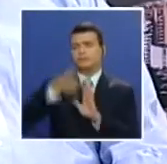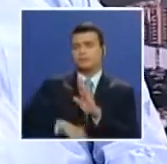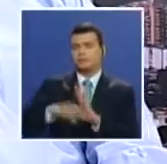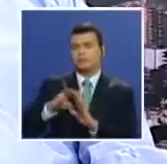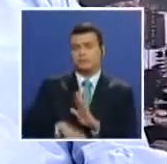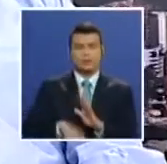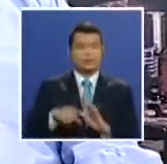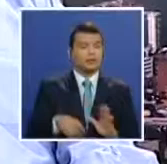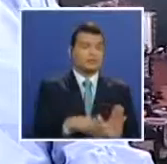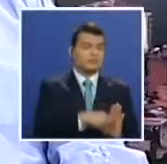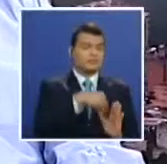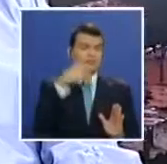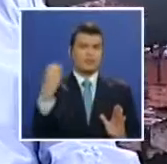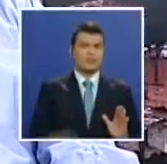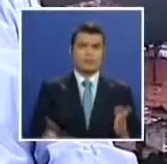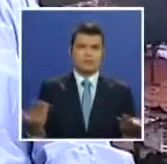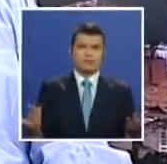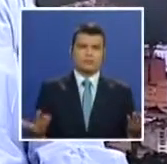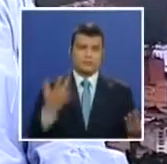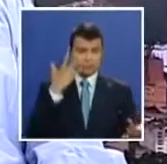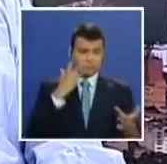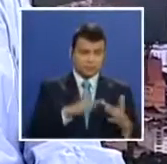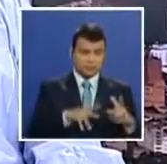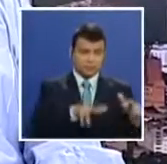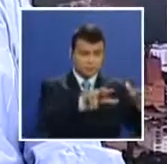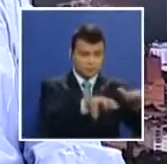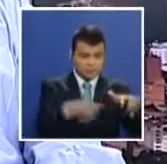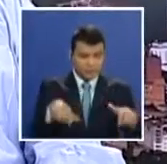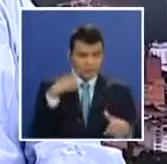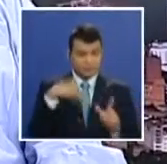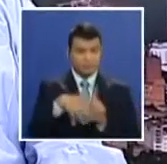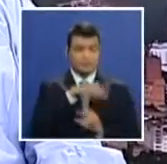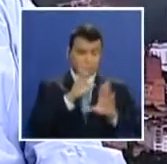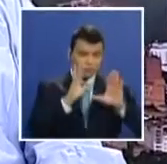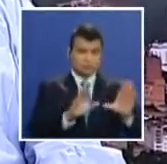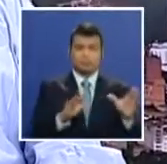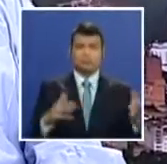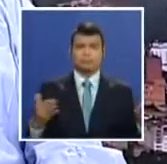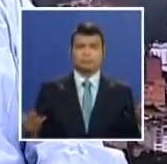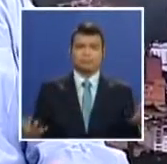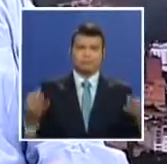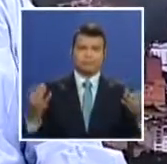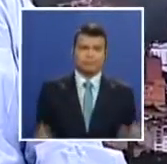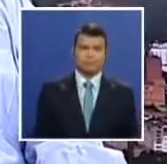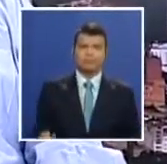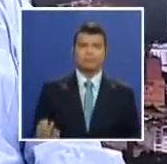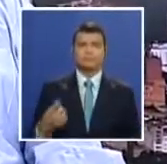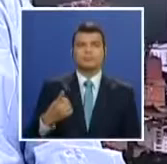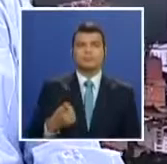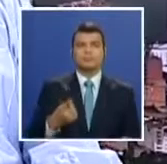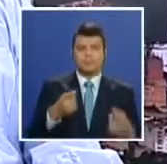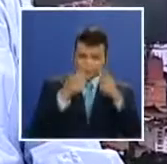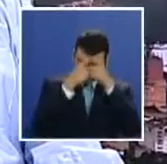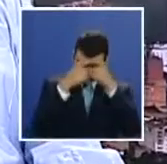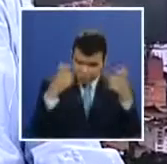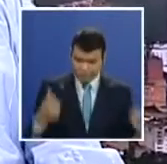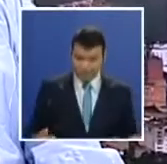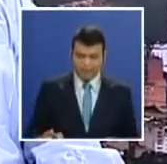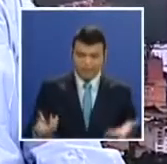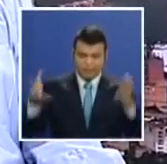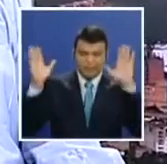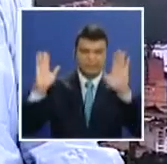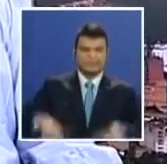caro por condiciones que no dependen del agricultor colombiano sino que impone la ineficiencia del estado colombiano